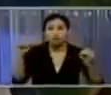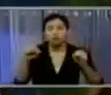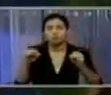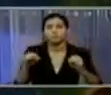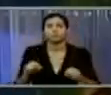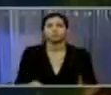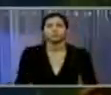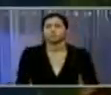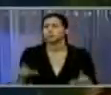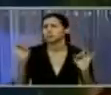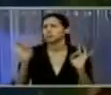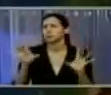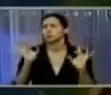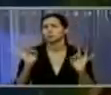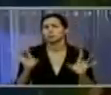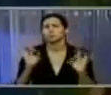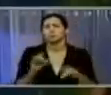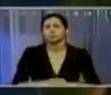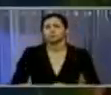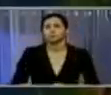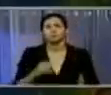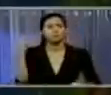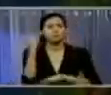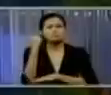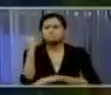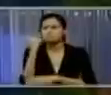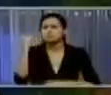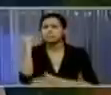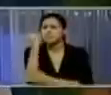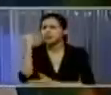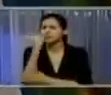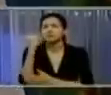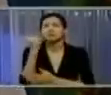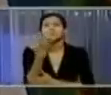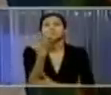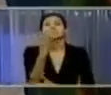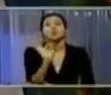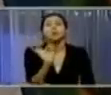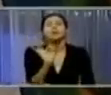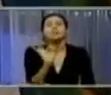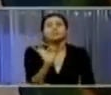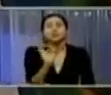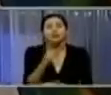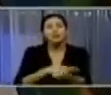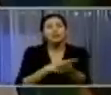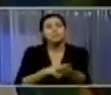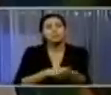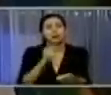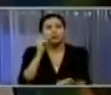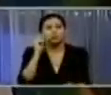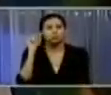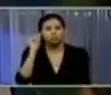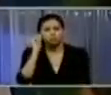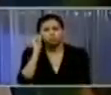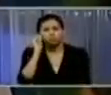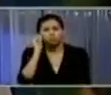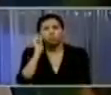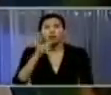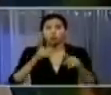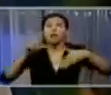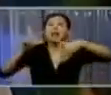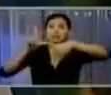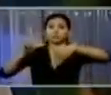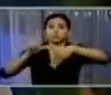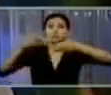dolor. El asesinato de estos 50 hermanos, muchos de ellos latinoamericanos,